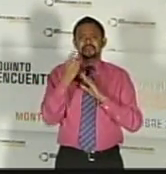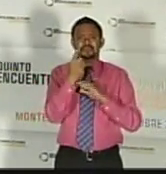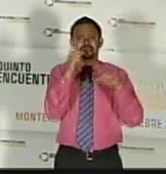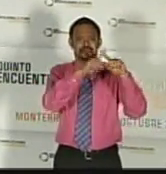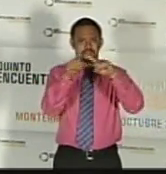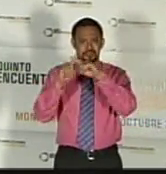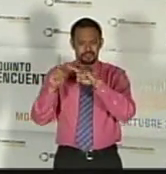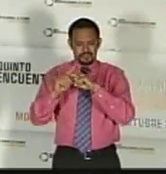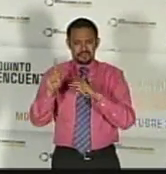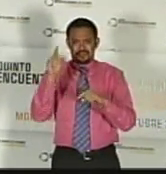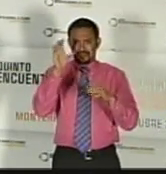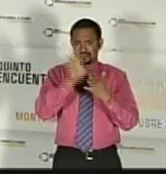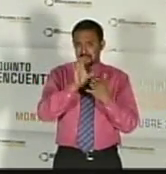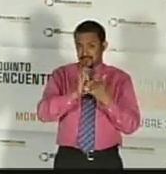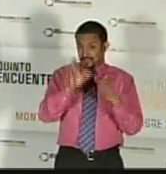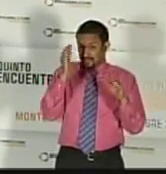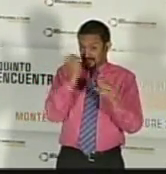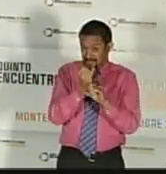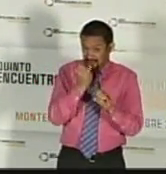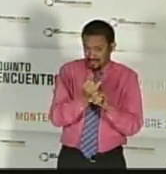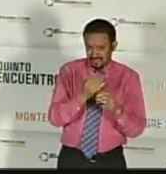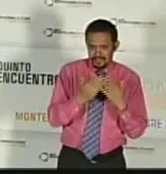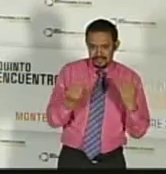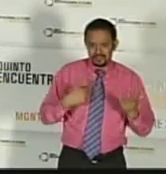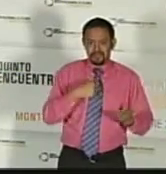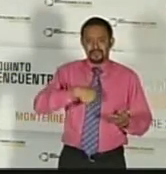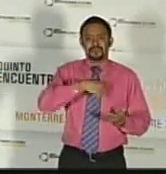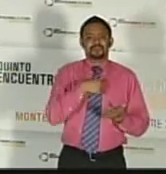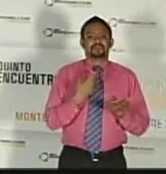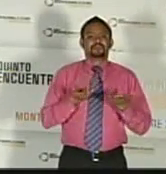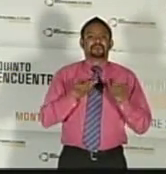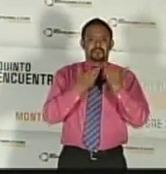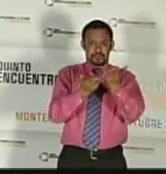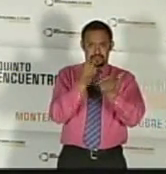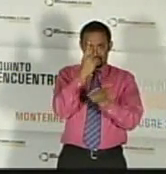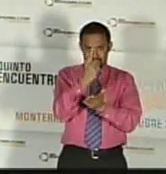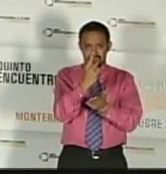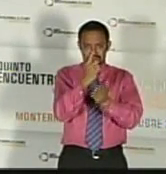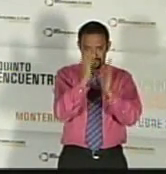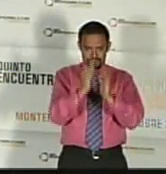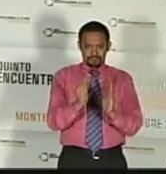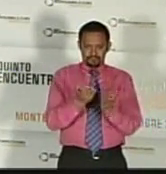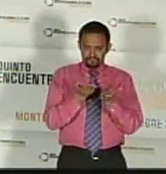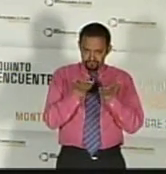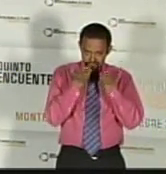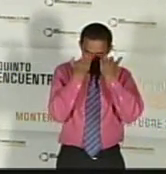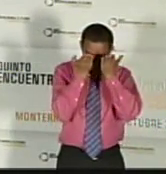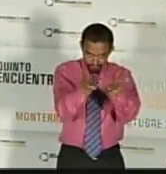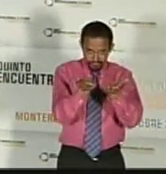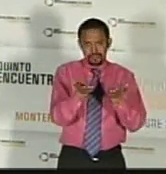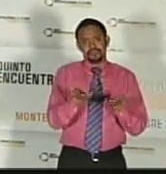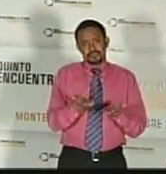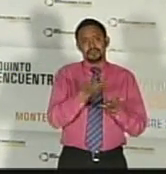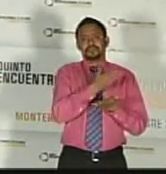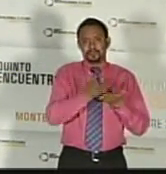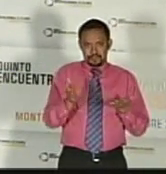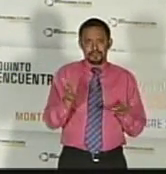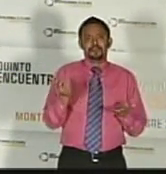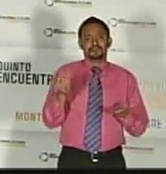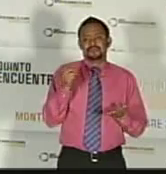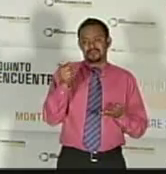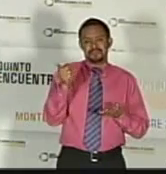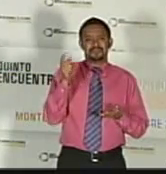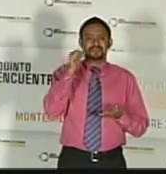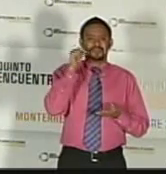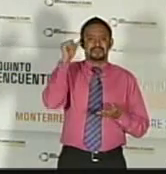diferentes capacidades de Internet, que vamos a estar ofreciendo nosotros una de ellas, y que podamos de hecho hacer lo que Irving